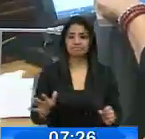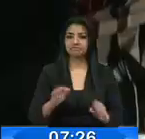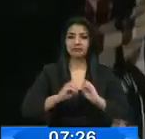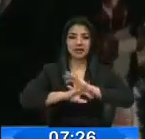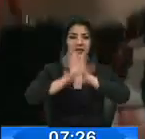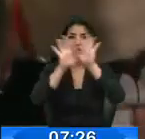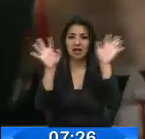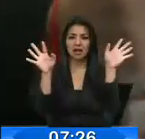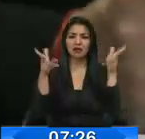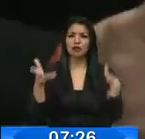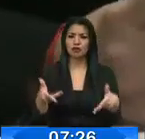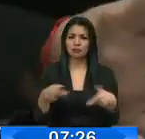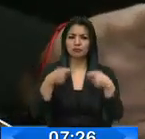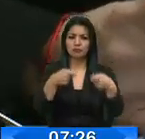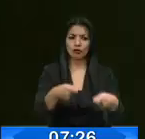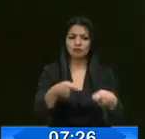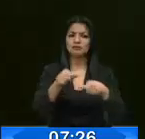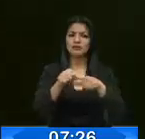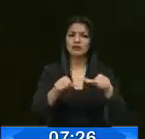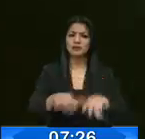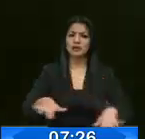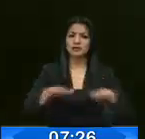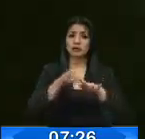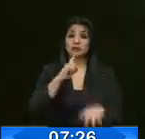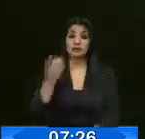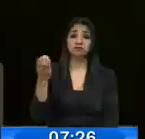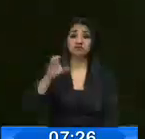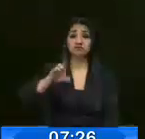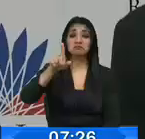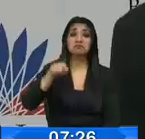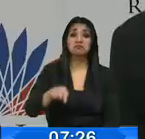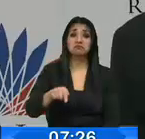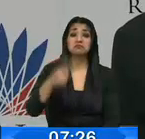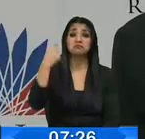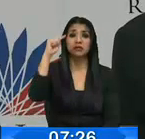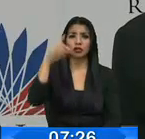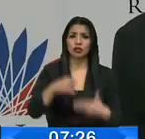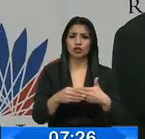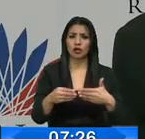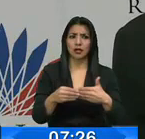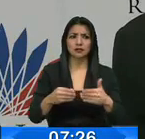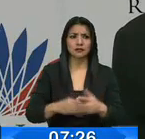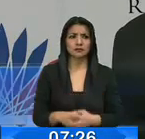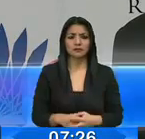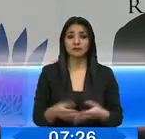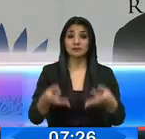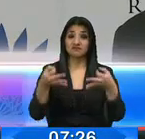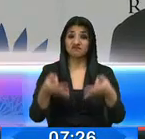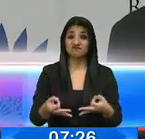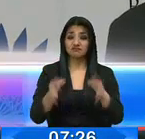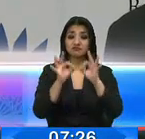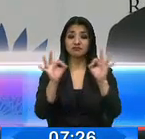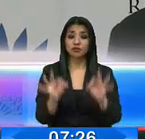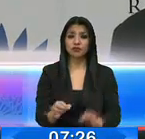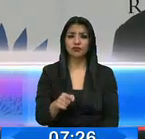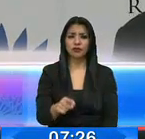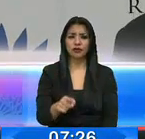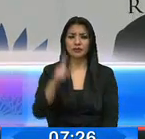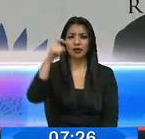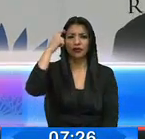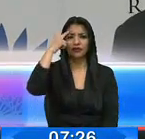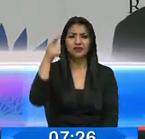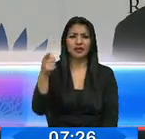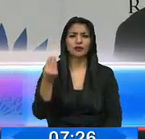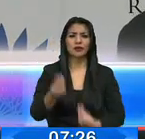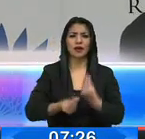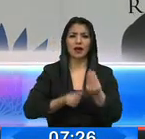las concesiones, pues de allí se prevé un financiamiento de $1,000 millones. Esto solo confirma una proforma que deja ver un gobierno